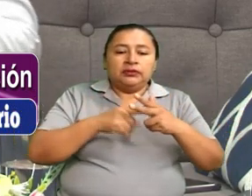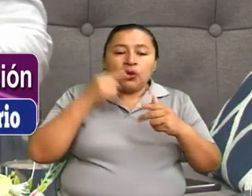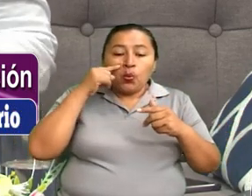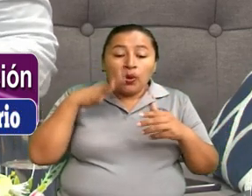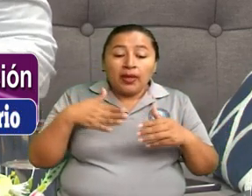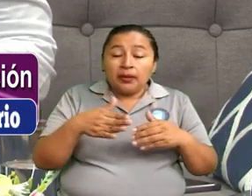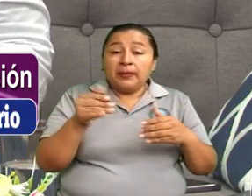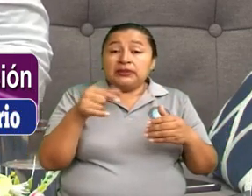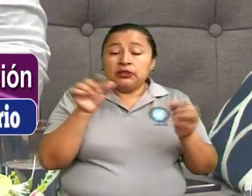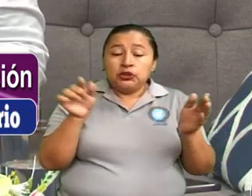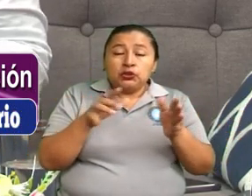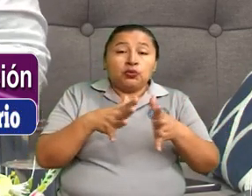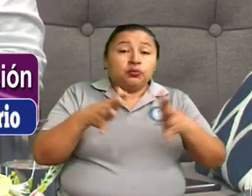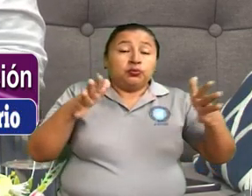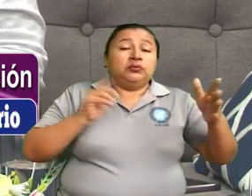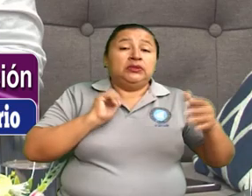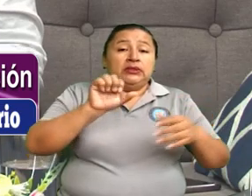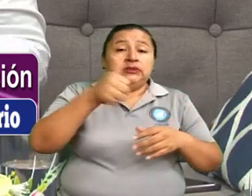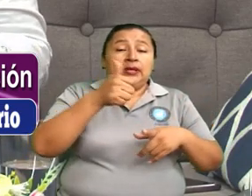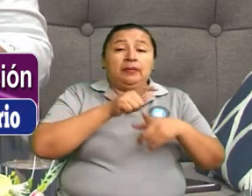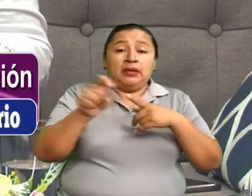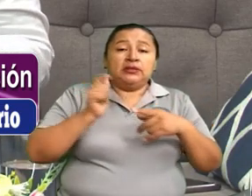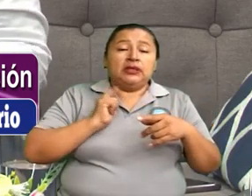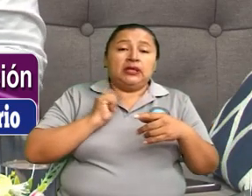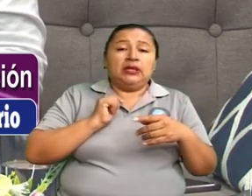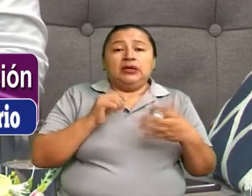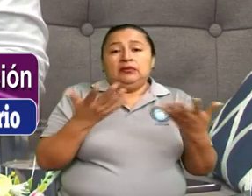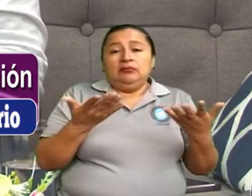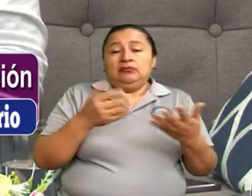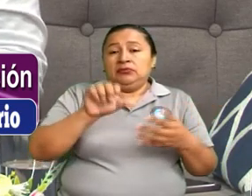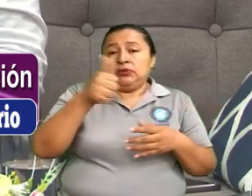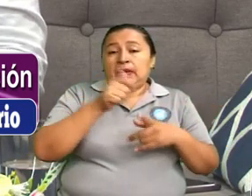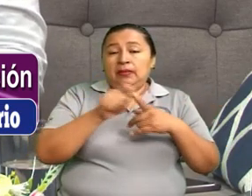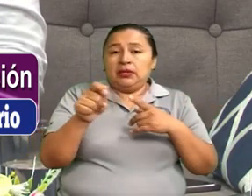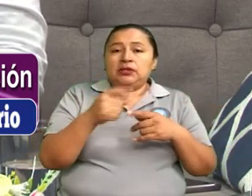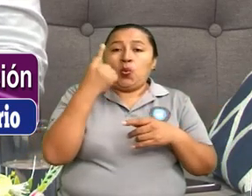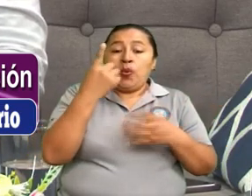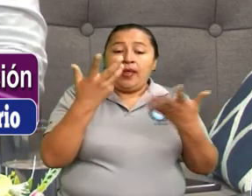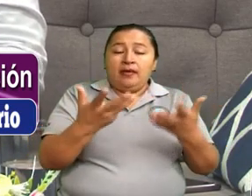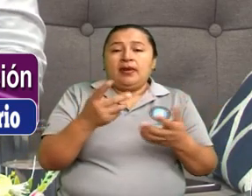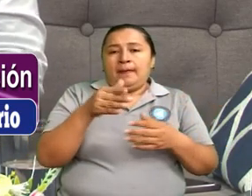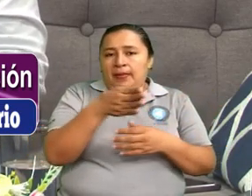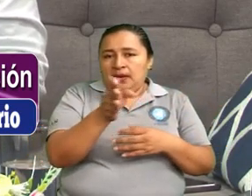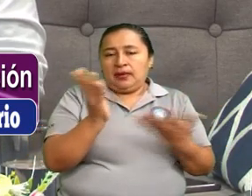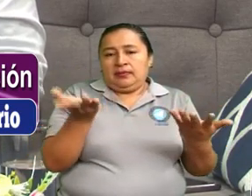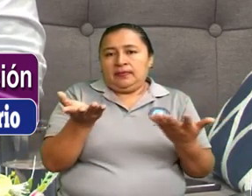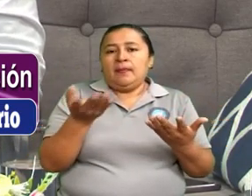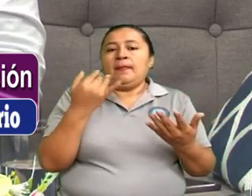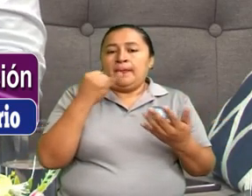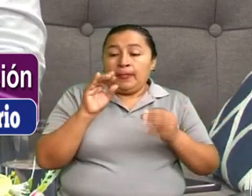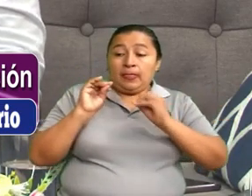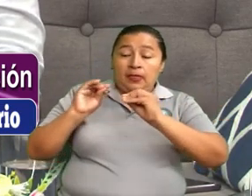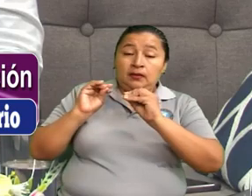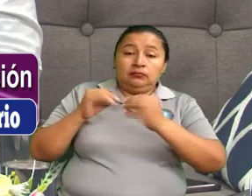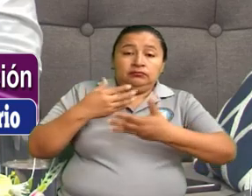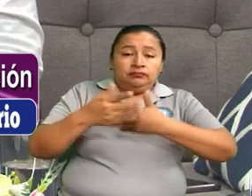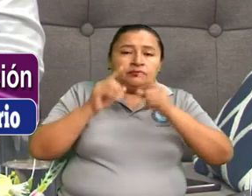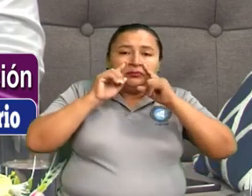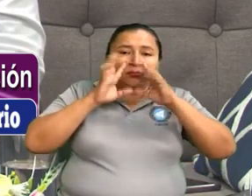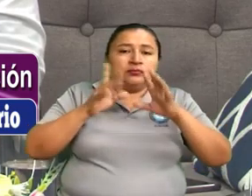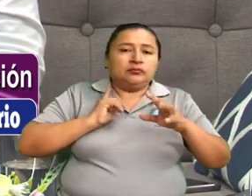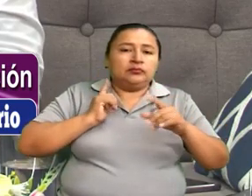los pececitos que en 6 meses tienen peces de más de una libra. Entonces se les está enseñando a cuidar